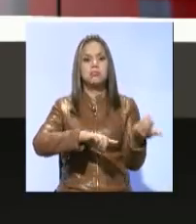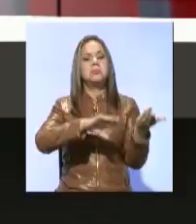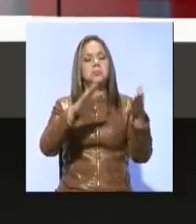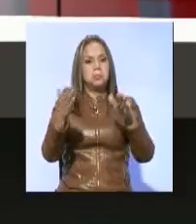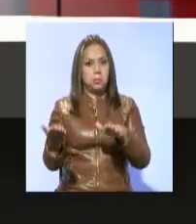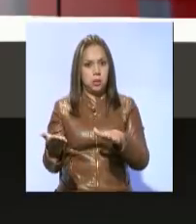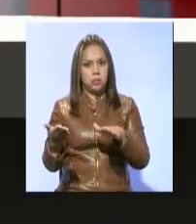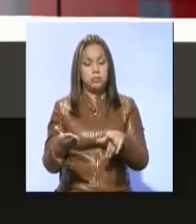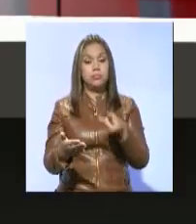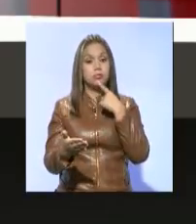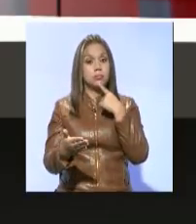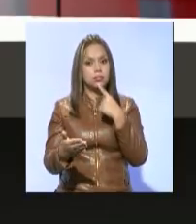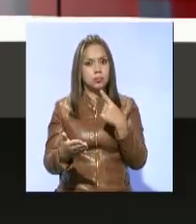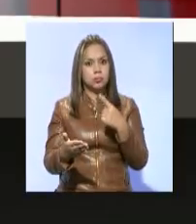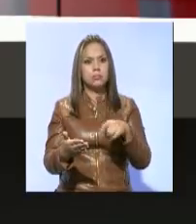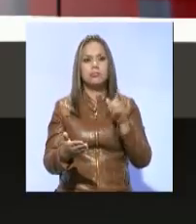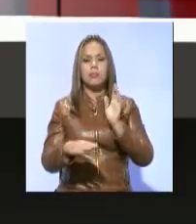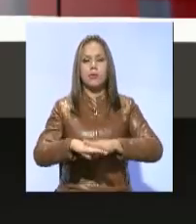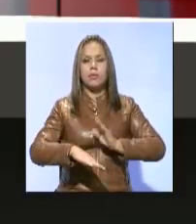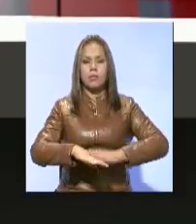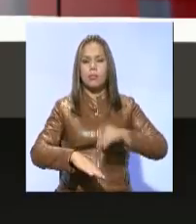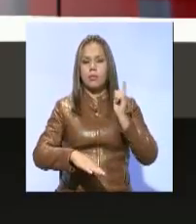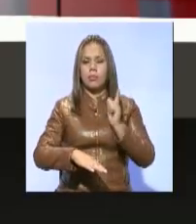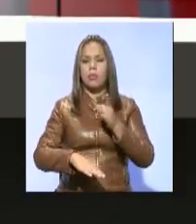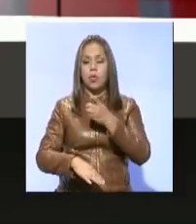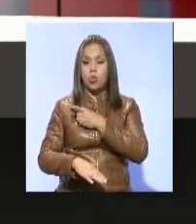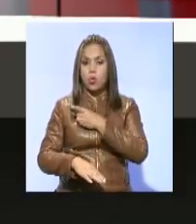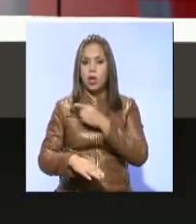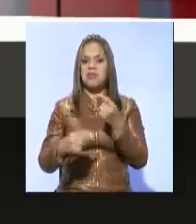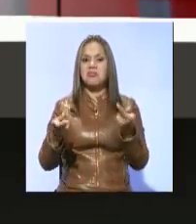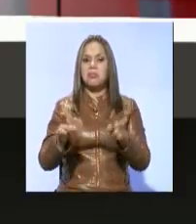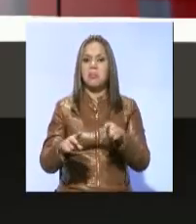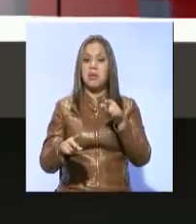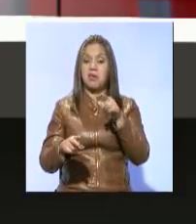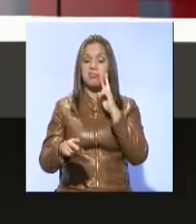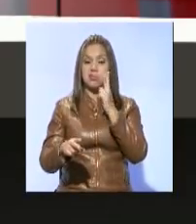van desde homicidio culposo hasta la clausura de este local de comida.